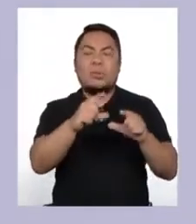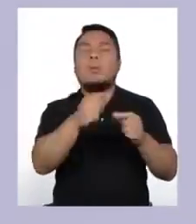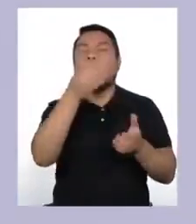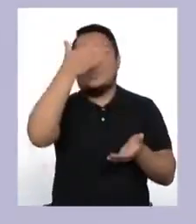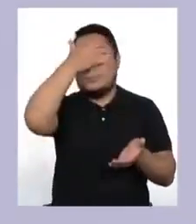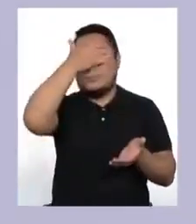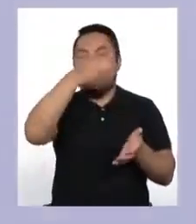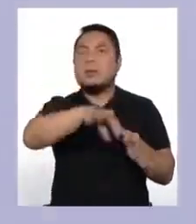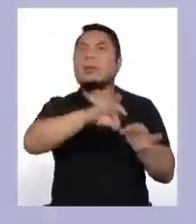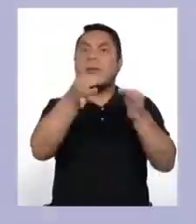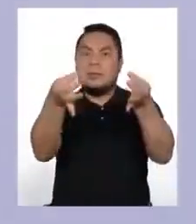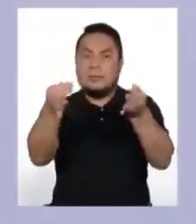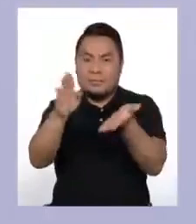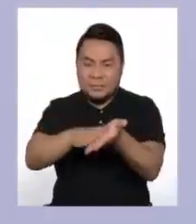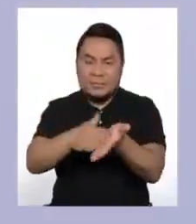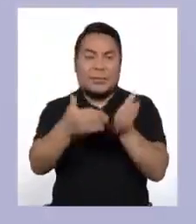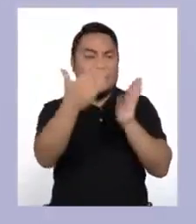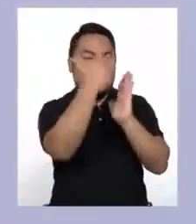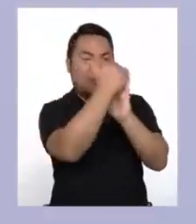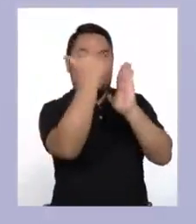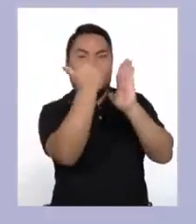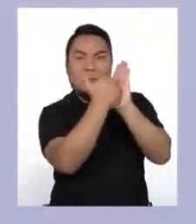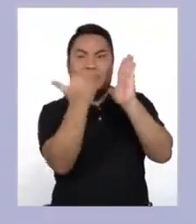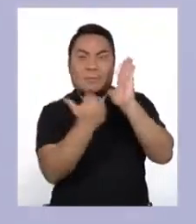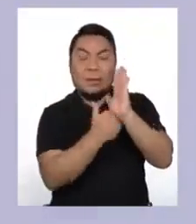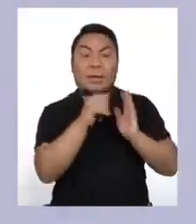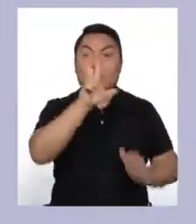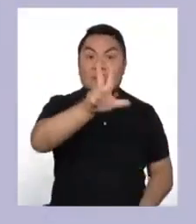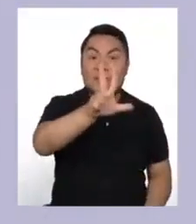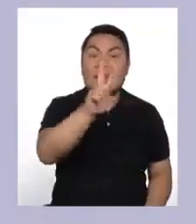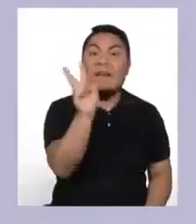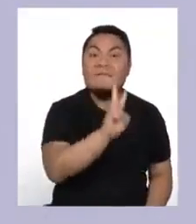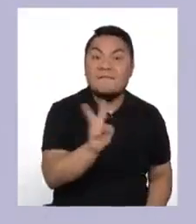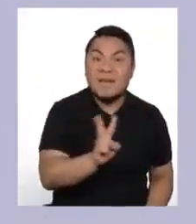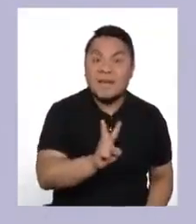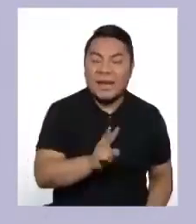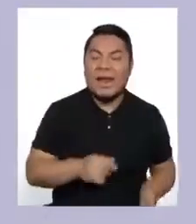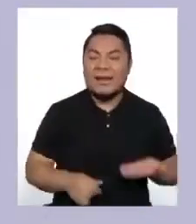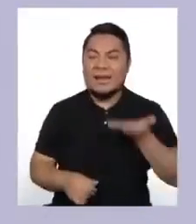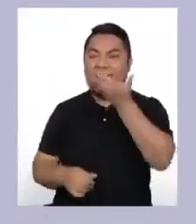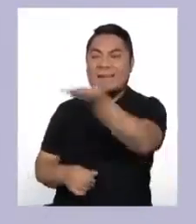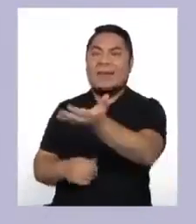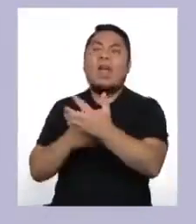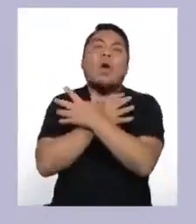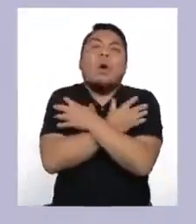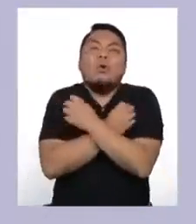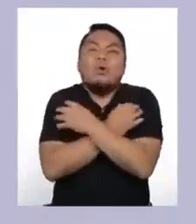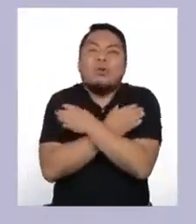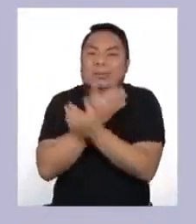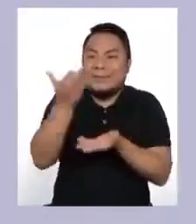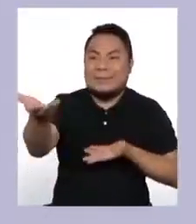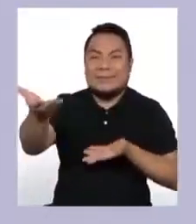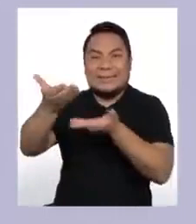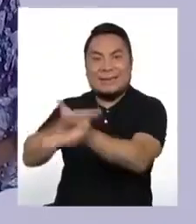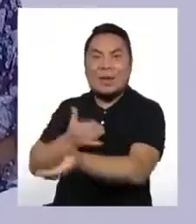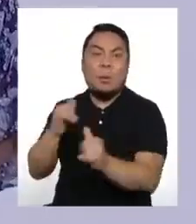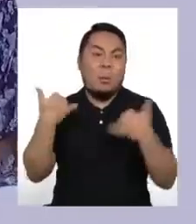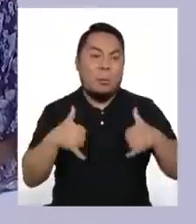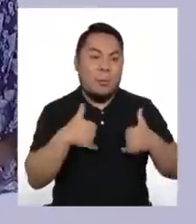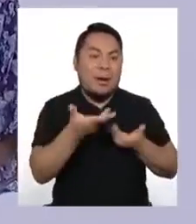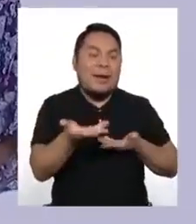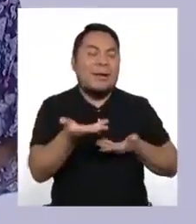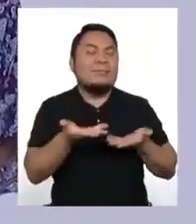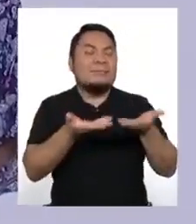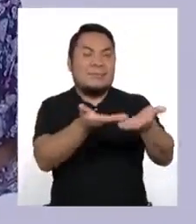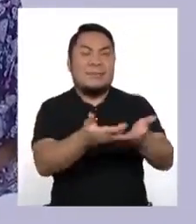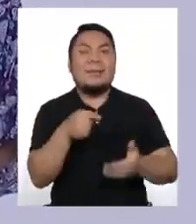en el que van saliendo. Si salen 3 papelitos verdes, canjéalo por un osito u otro juguete que tengas en casa. Si